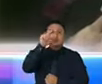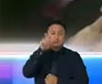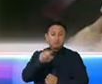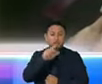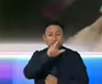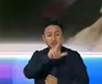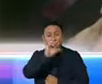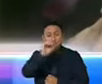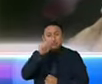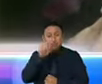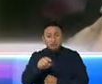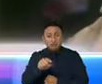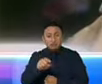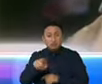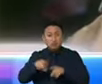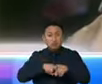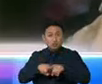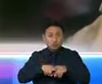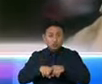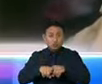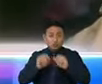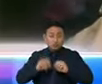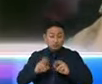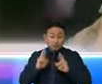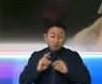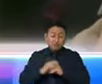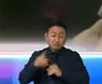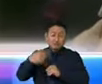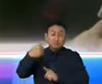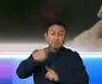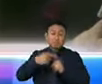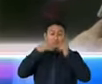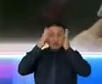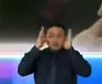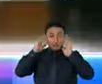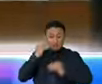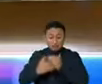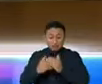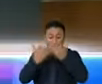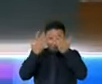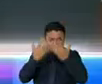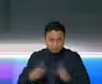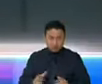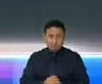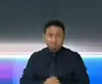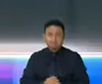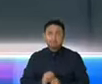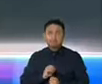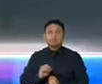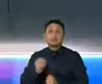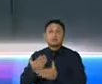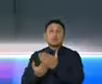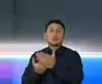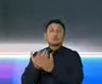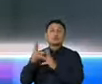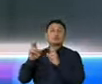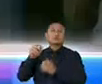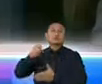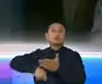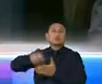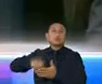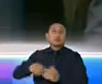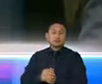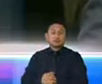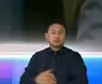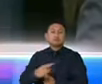concursos por vez para poder, ojalá y hasta diciembre, haber terminado este proceso. Sobre las nuevas modalidades contractuales,